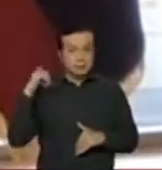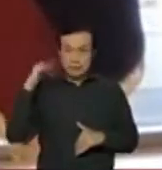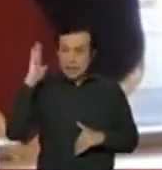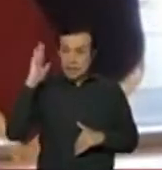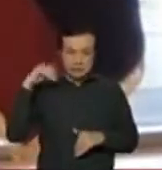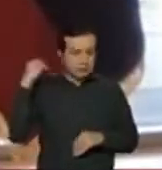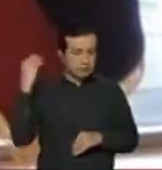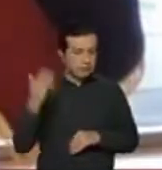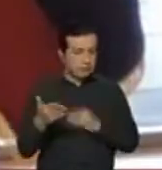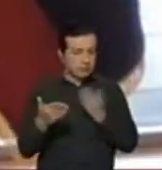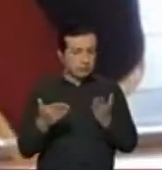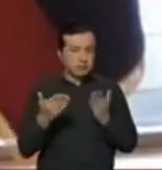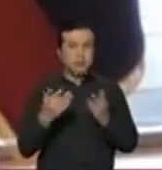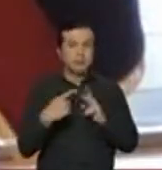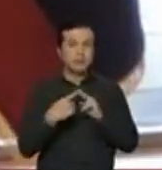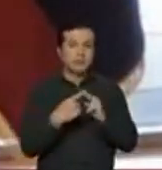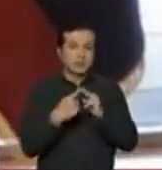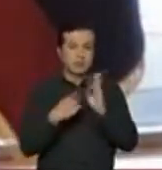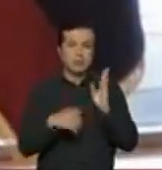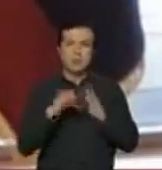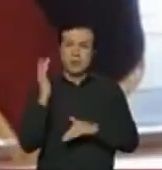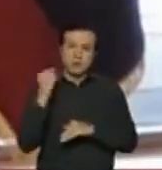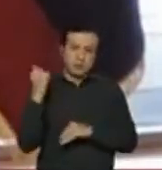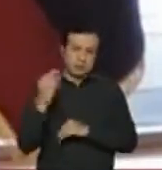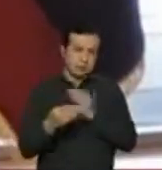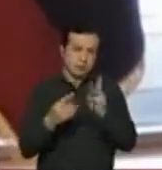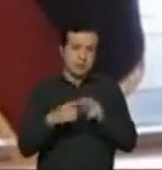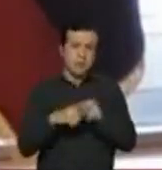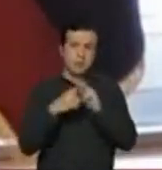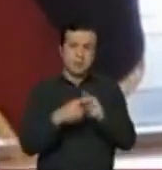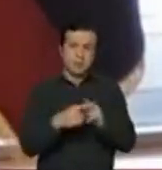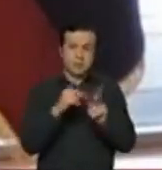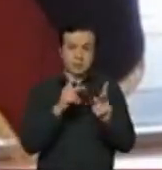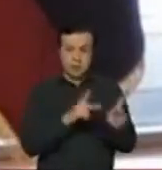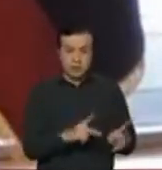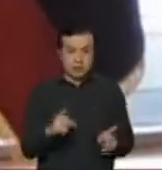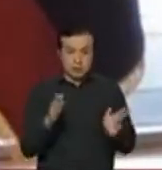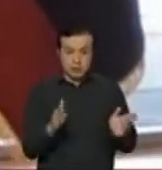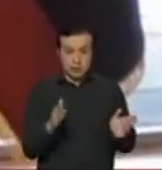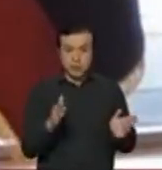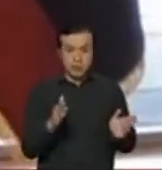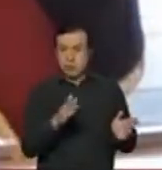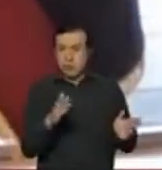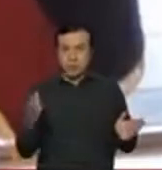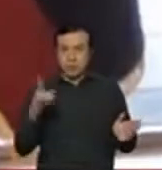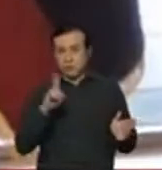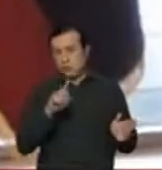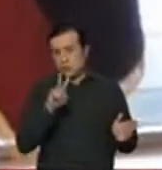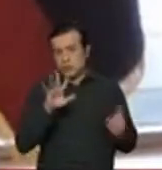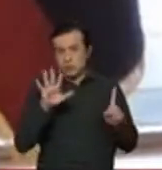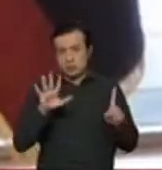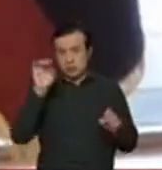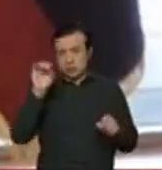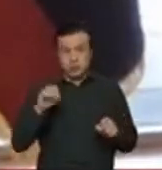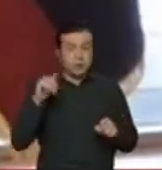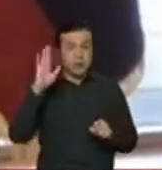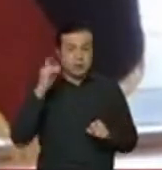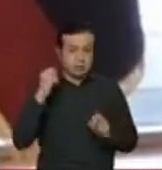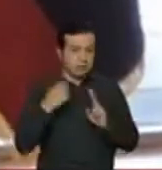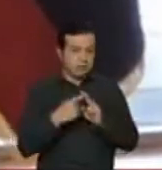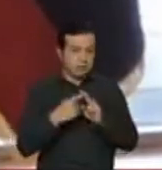hemos entregado créditos Quirografarios más allá de la planificación. Estamos con un 126% de